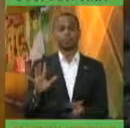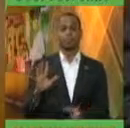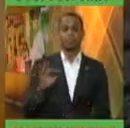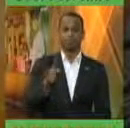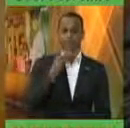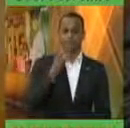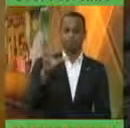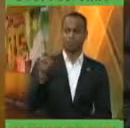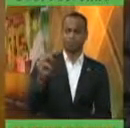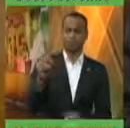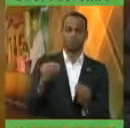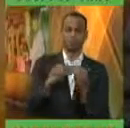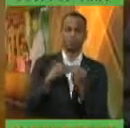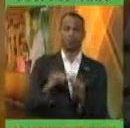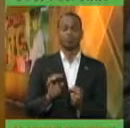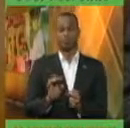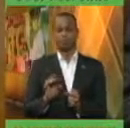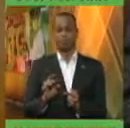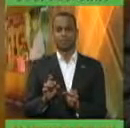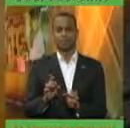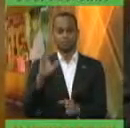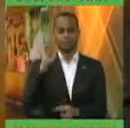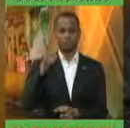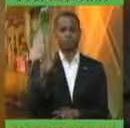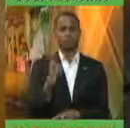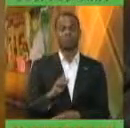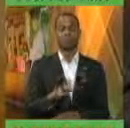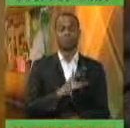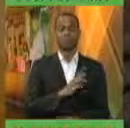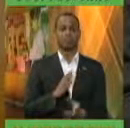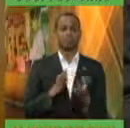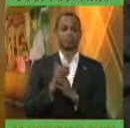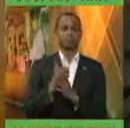30 rento próximamente 30 para el 2010